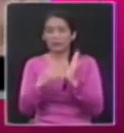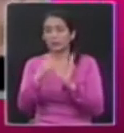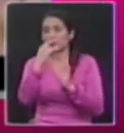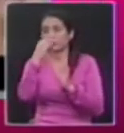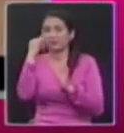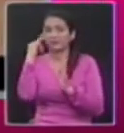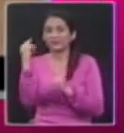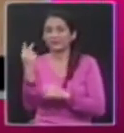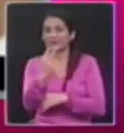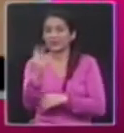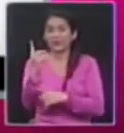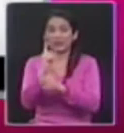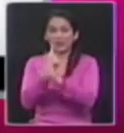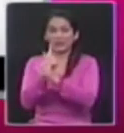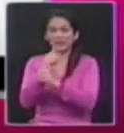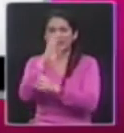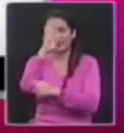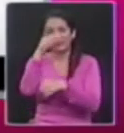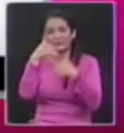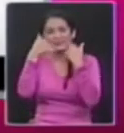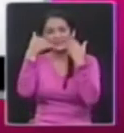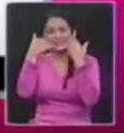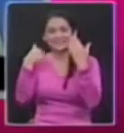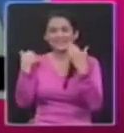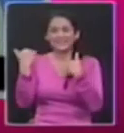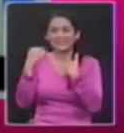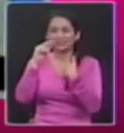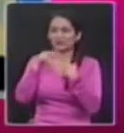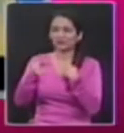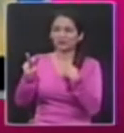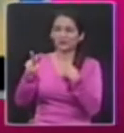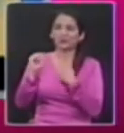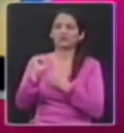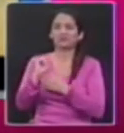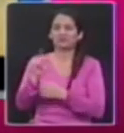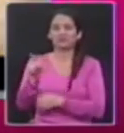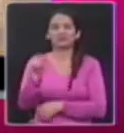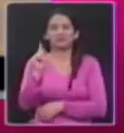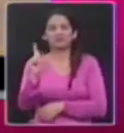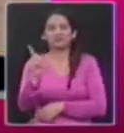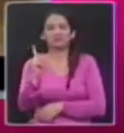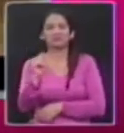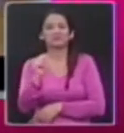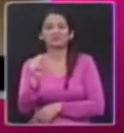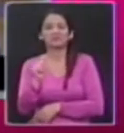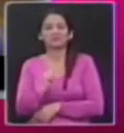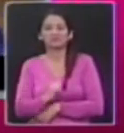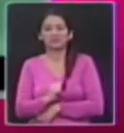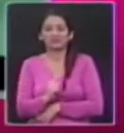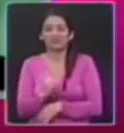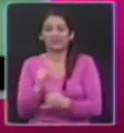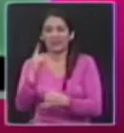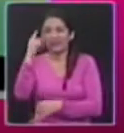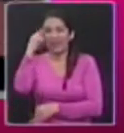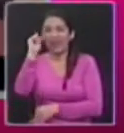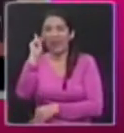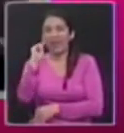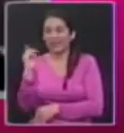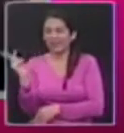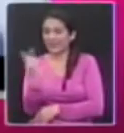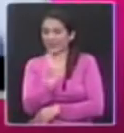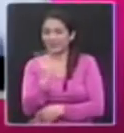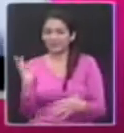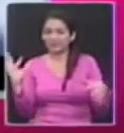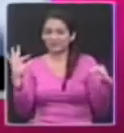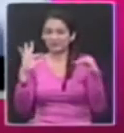personas muy felices, muy luchadoras, y ahí es donde encontramos la oportunidad de encontrar la forma de conectar las dos instituciones y trabajar por